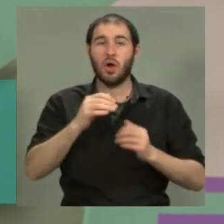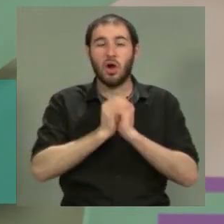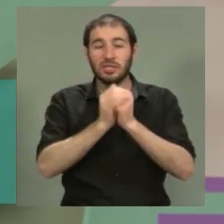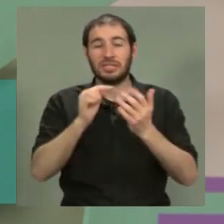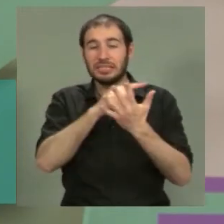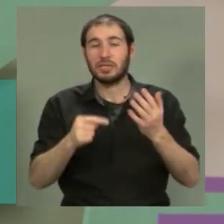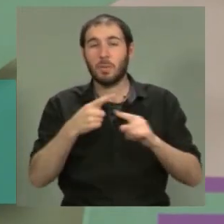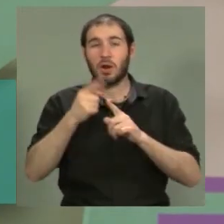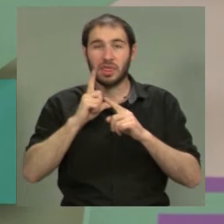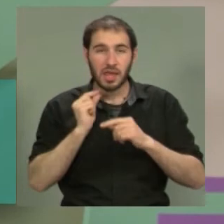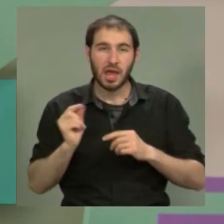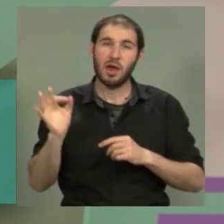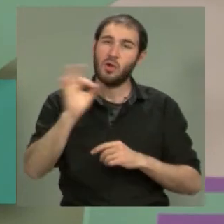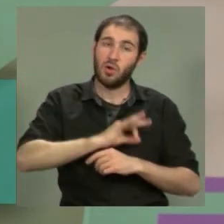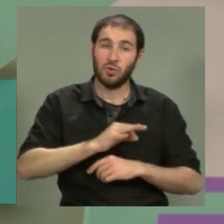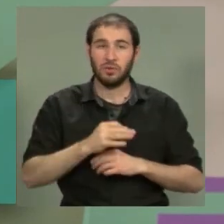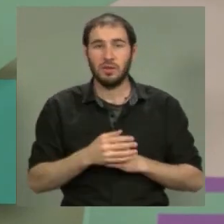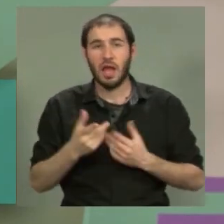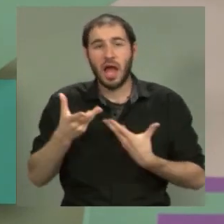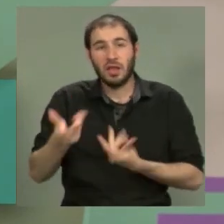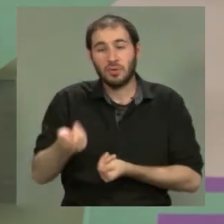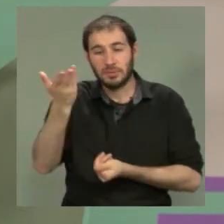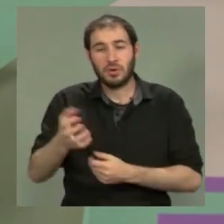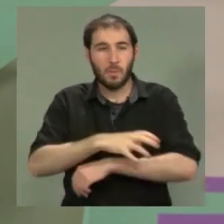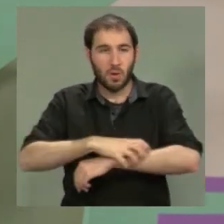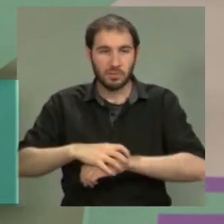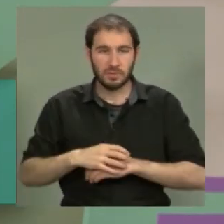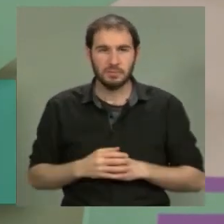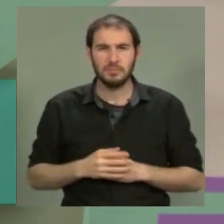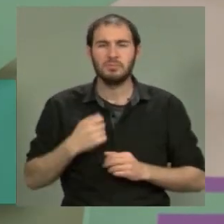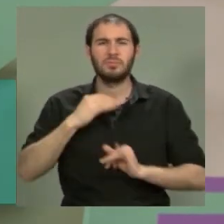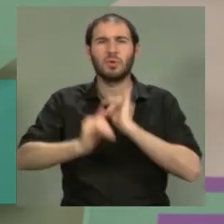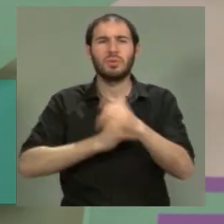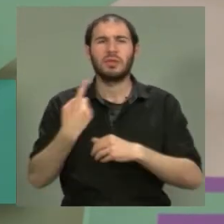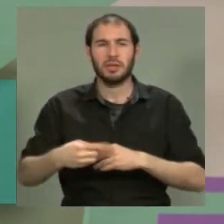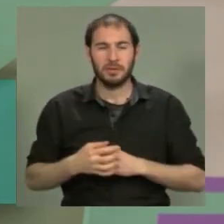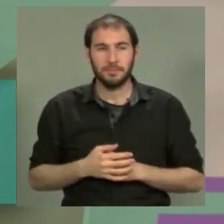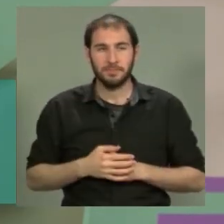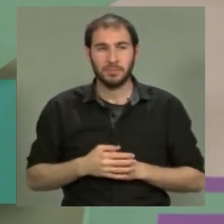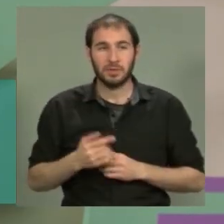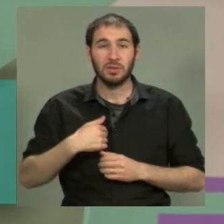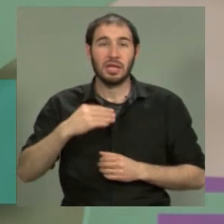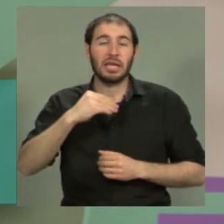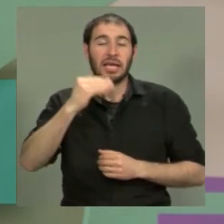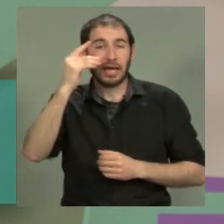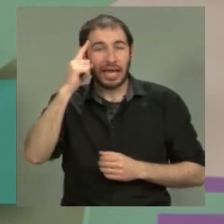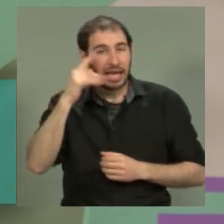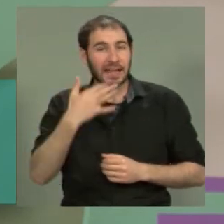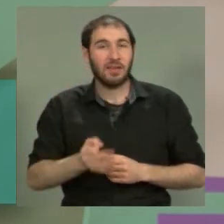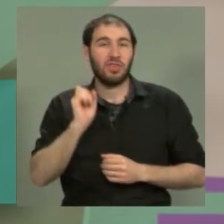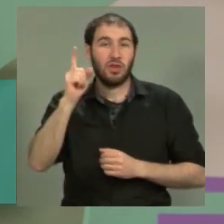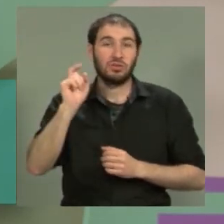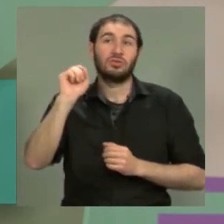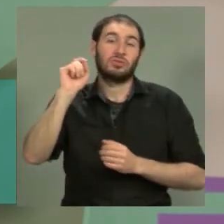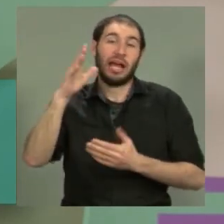oraciones diarias o cuando ayudo a un necesitado. Estoy siendo creyente en Dios, aceptando lo que